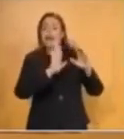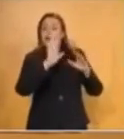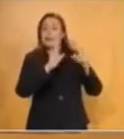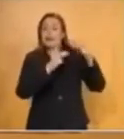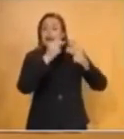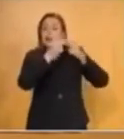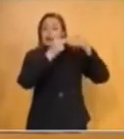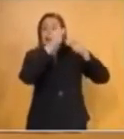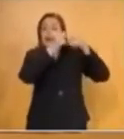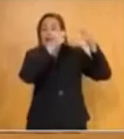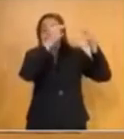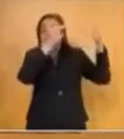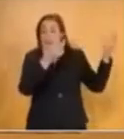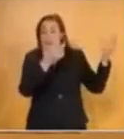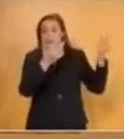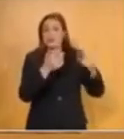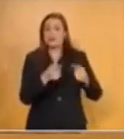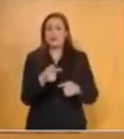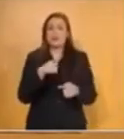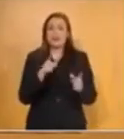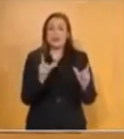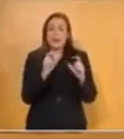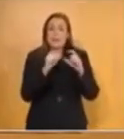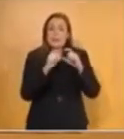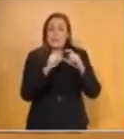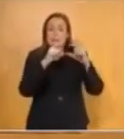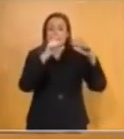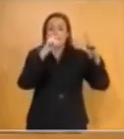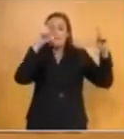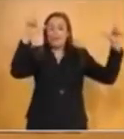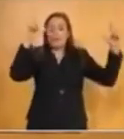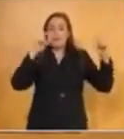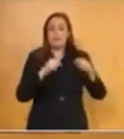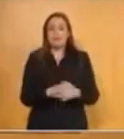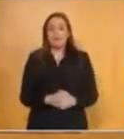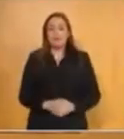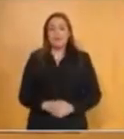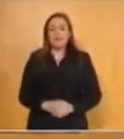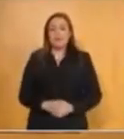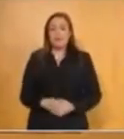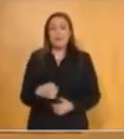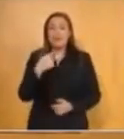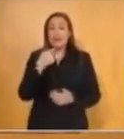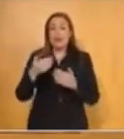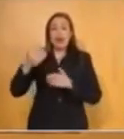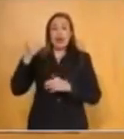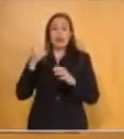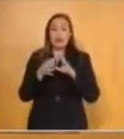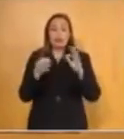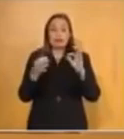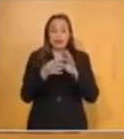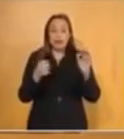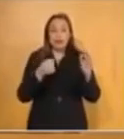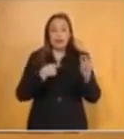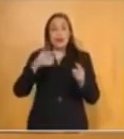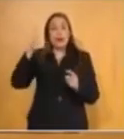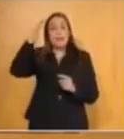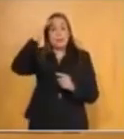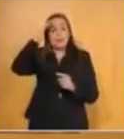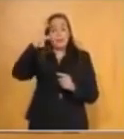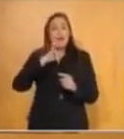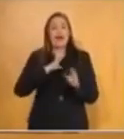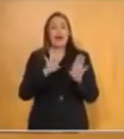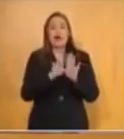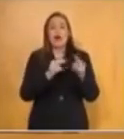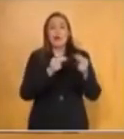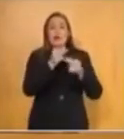and it has below little circles, okay? Dijimos que para los globos de pensamiento aparece una nube y debajo